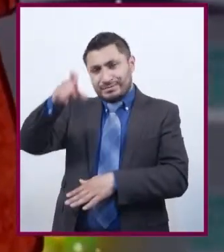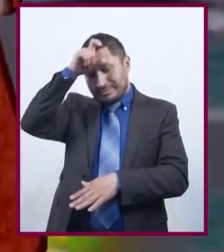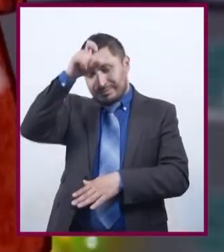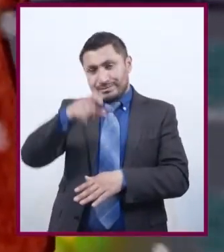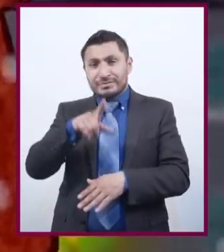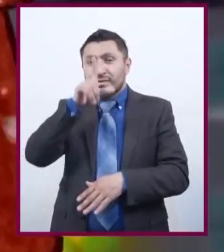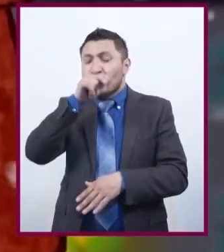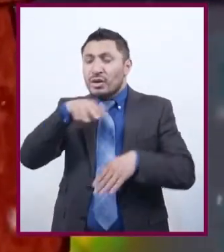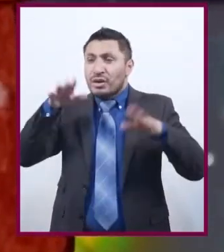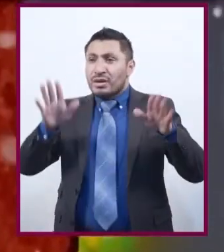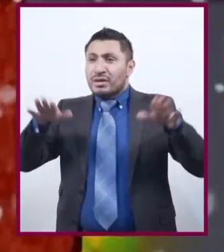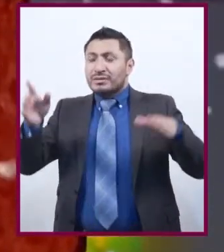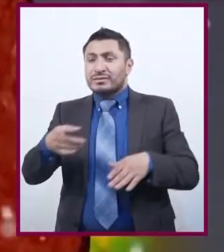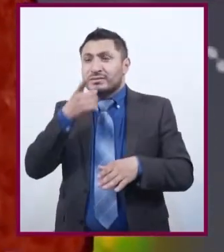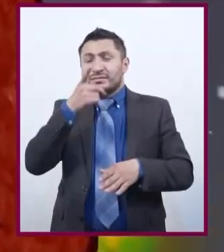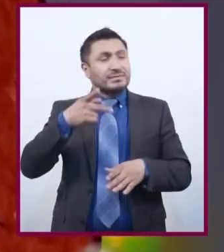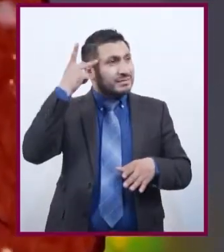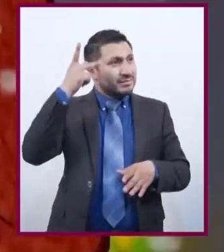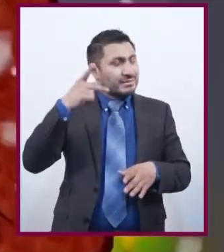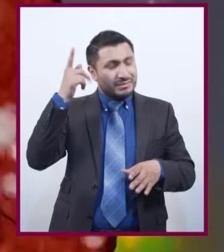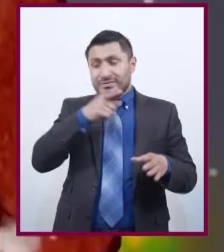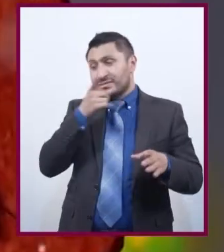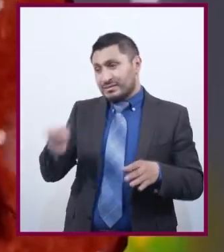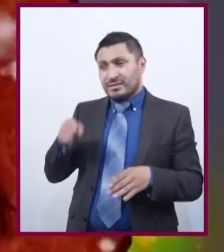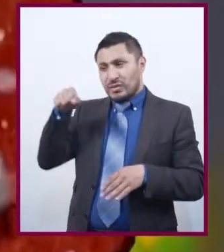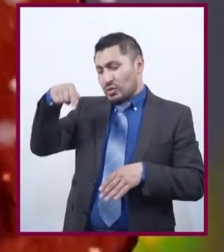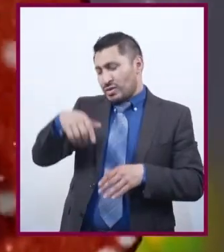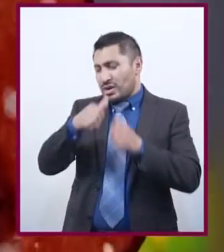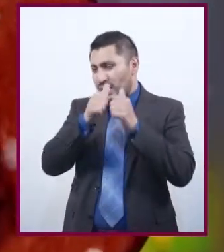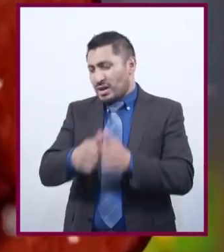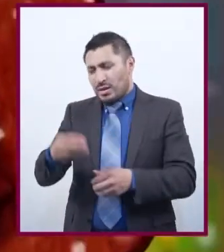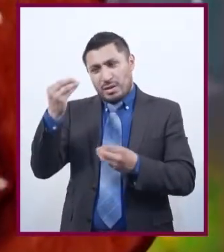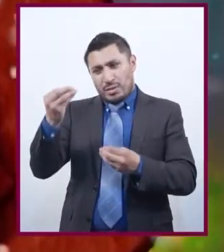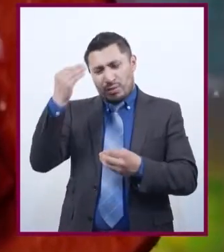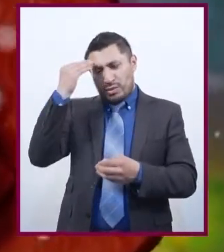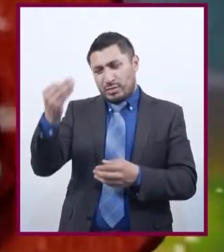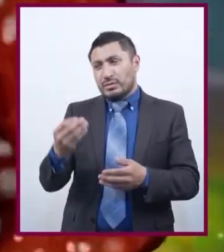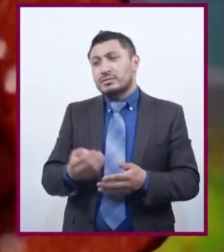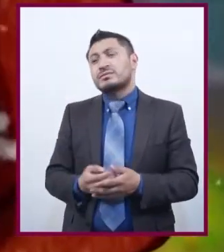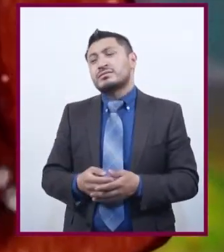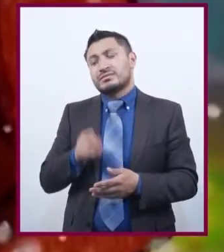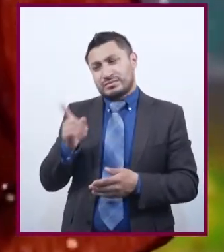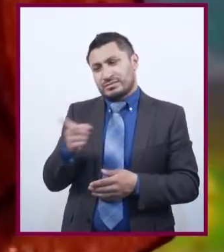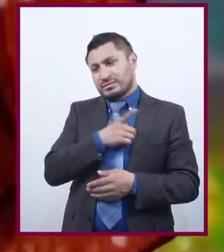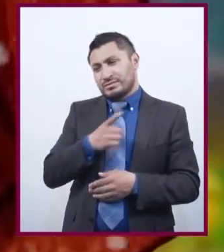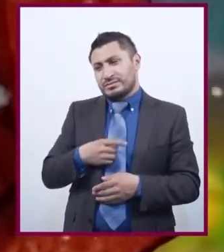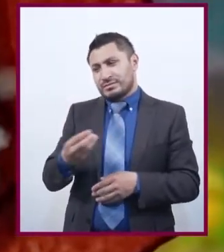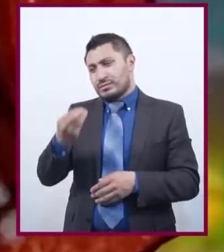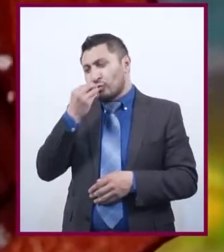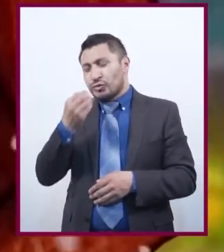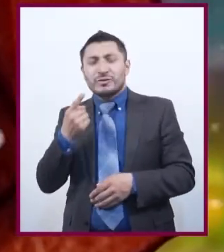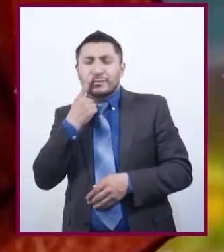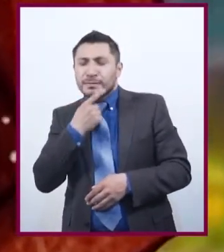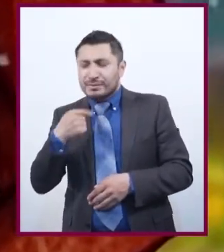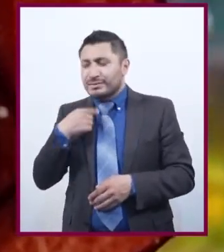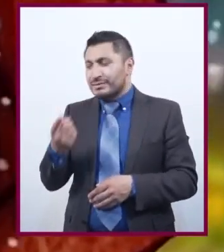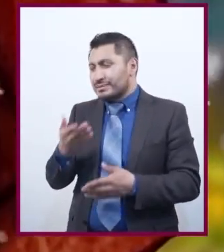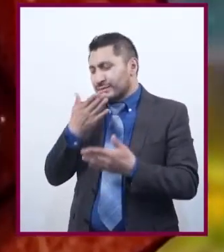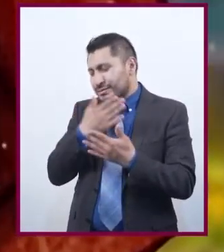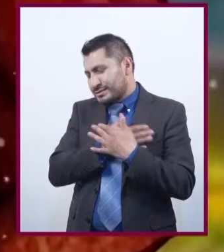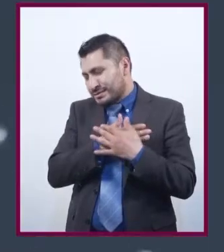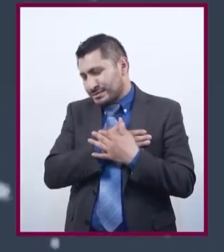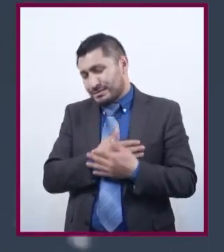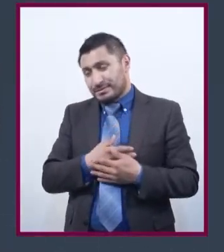para Egipto golondrina dijo el príncipe has permanecido aquí demasiado tiempo tú tienes que